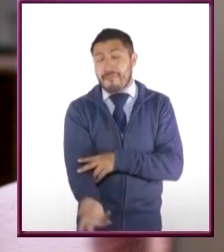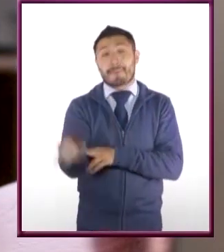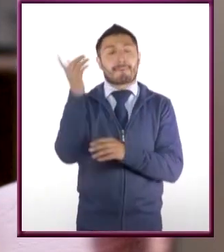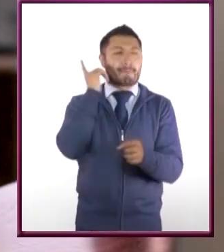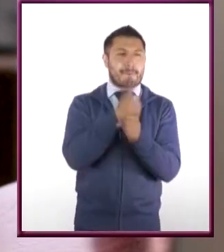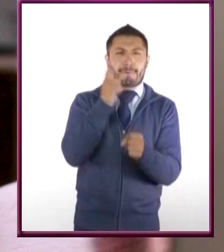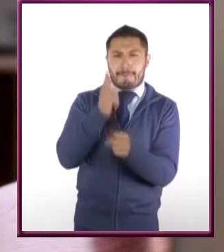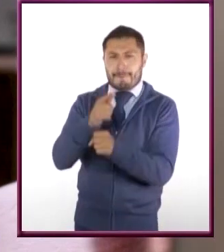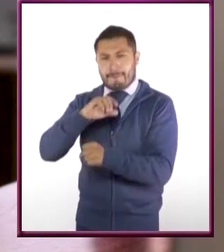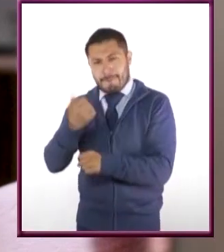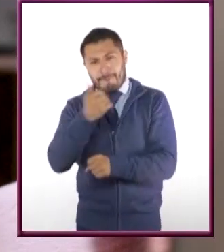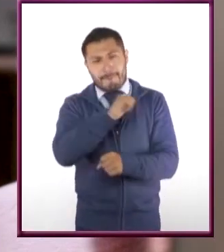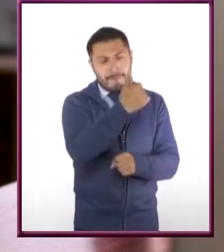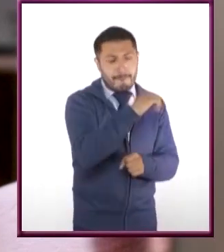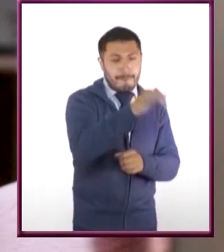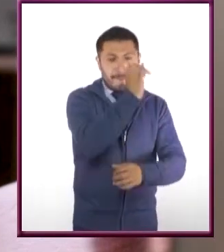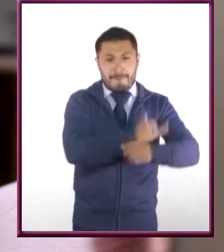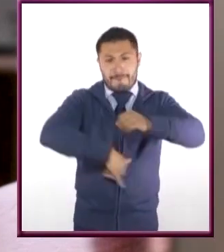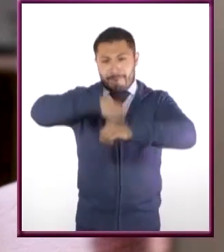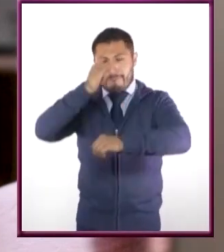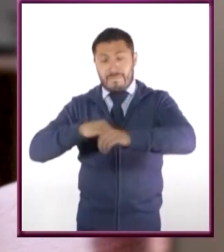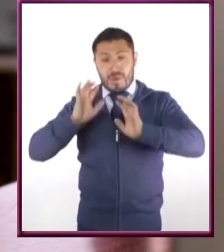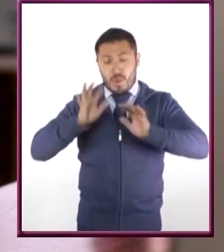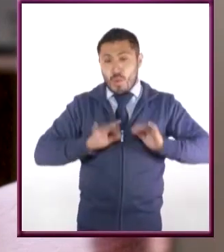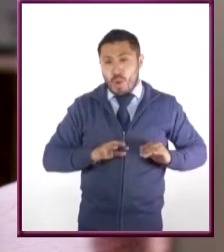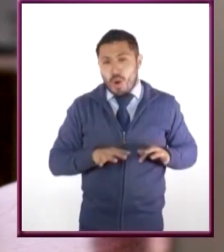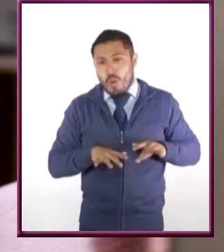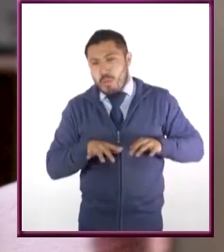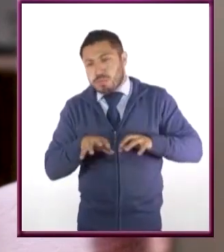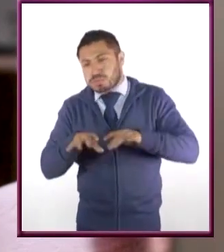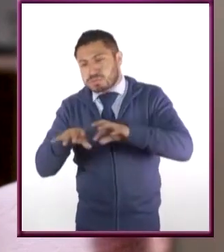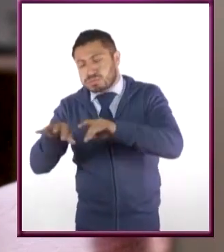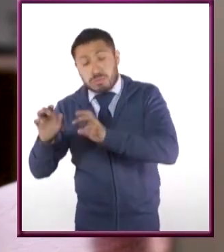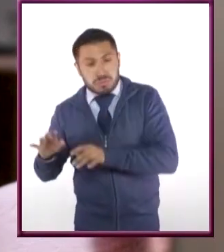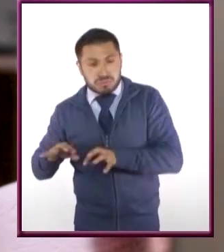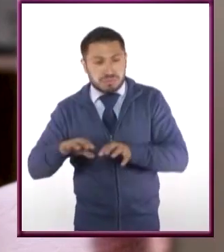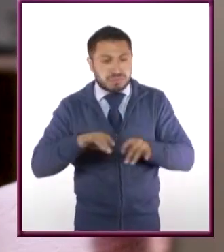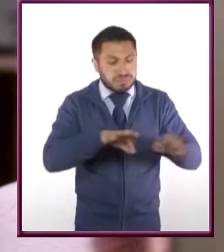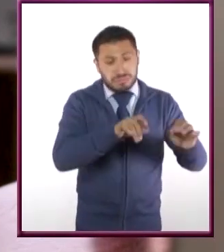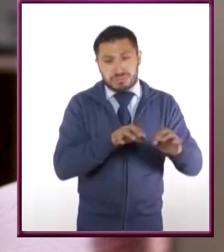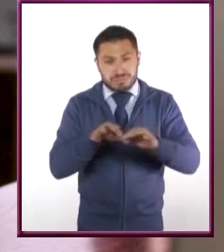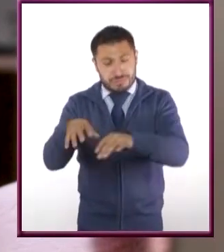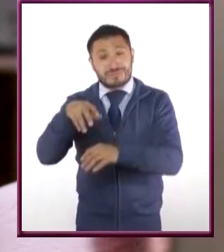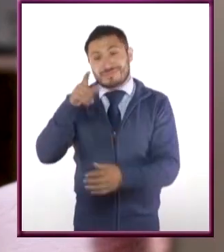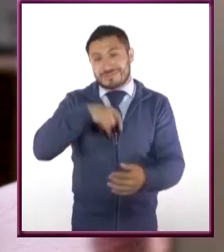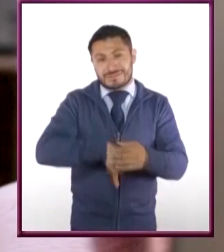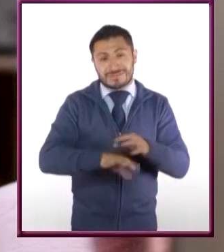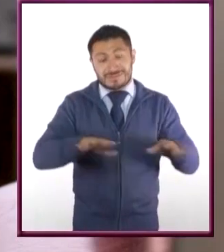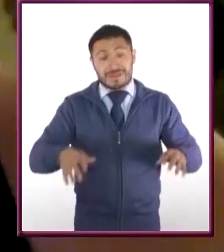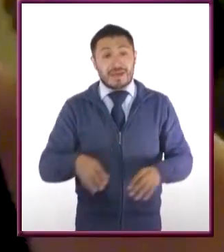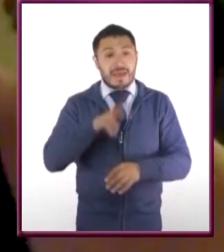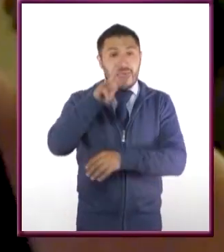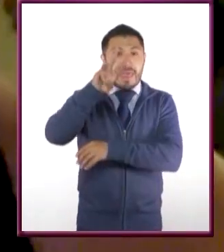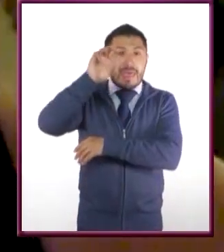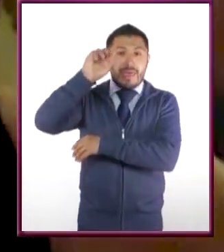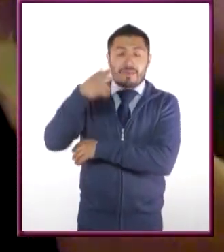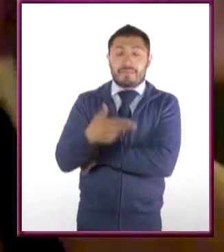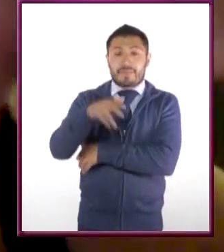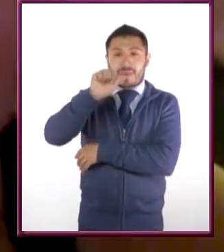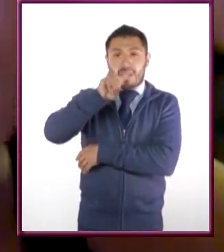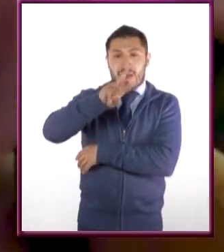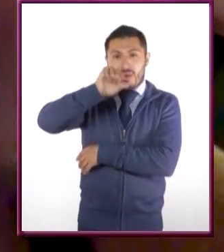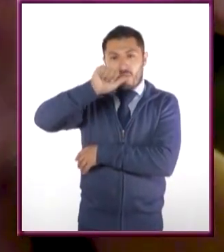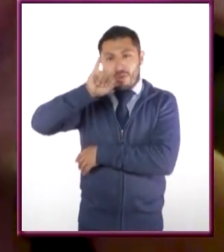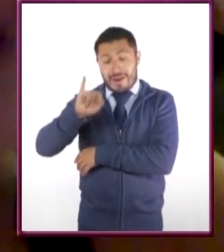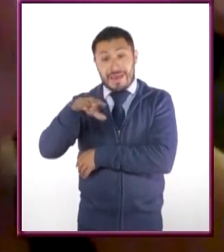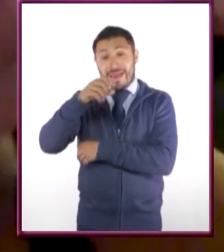ubicar a otras ballenas durante las migraciones que realizan principalmente de Hawái, y algunas llegan a